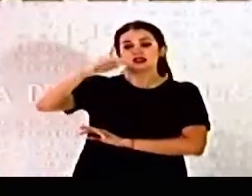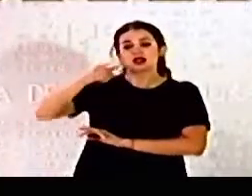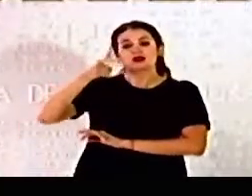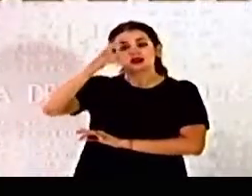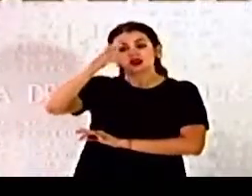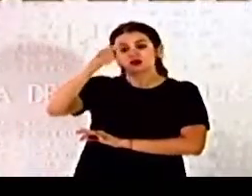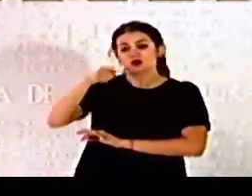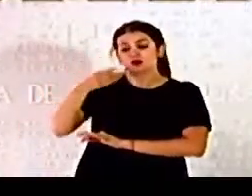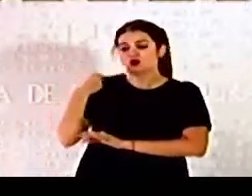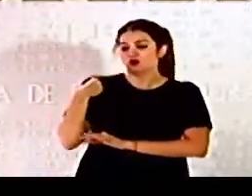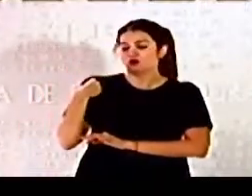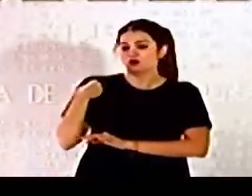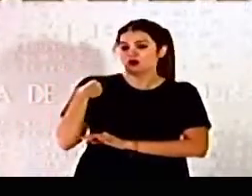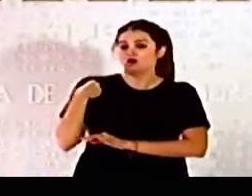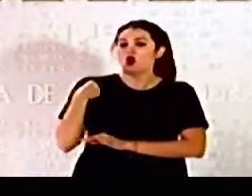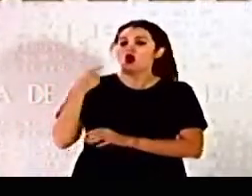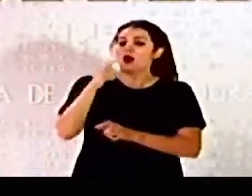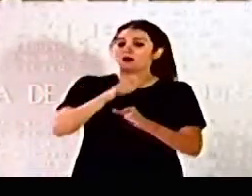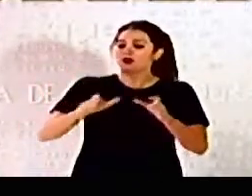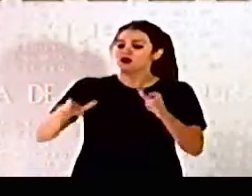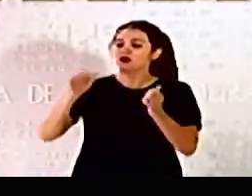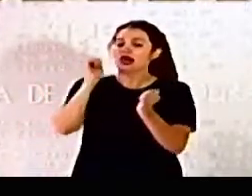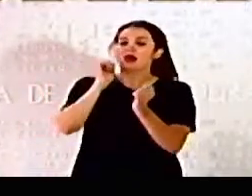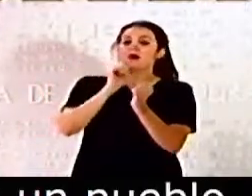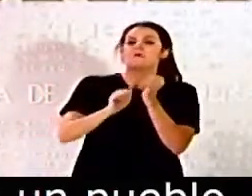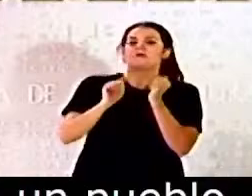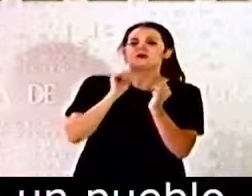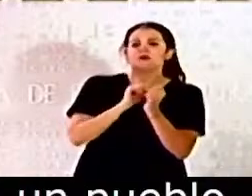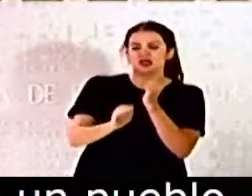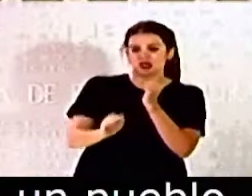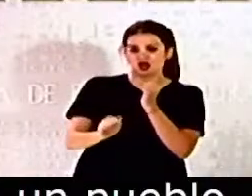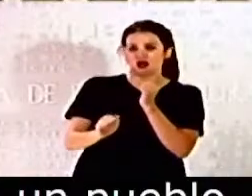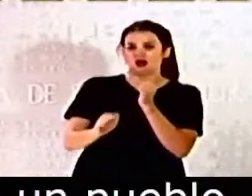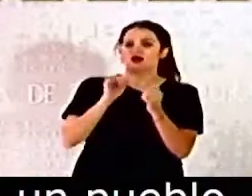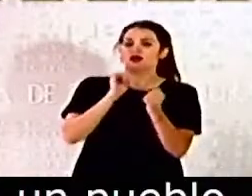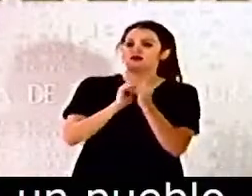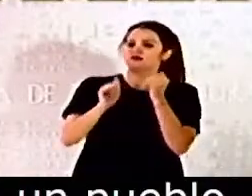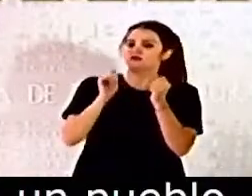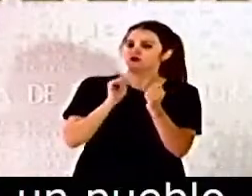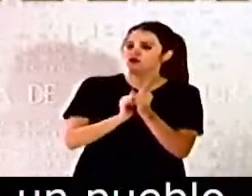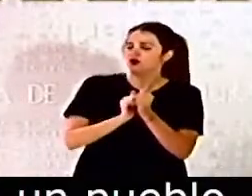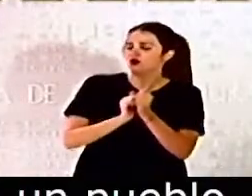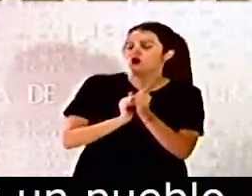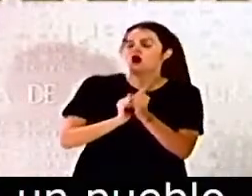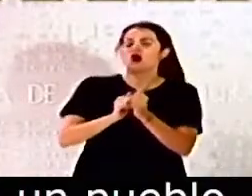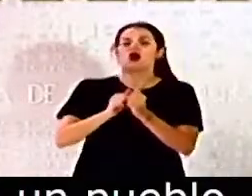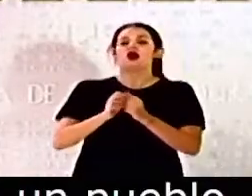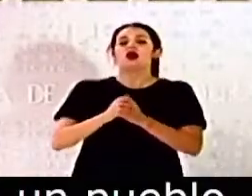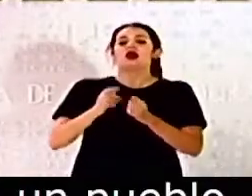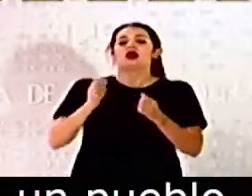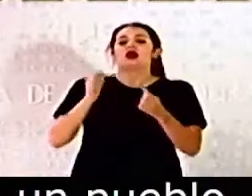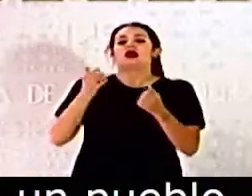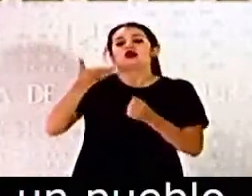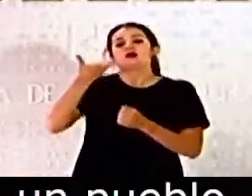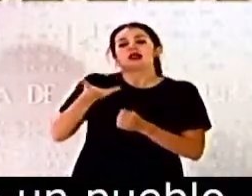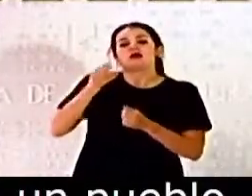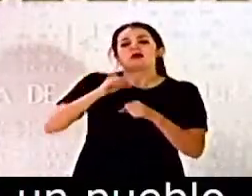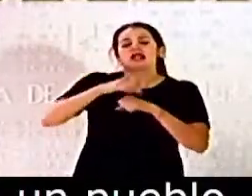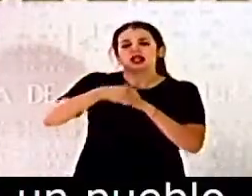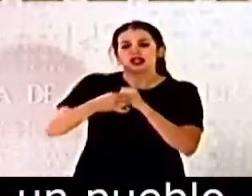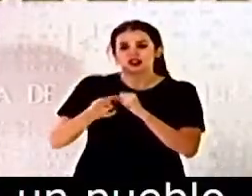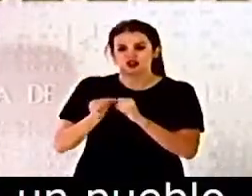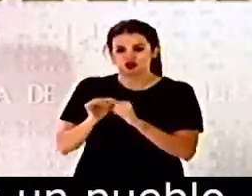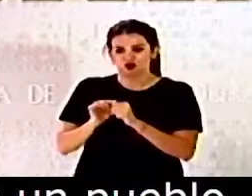es un pueblo minero que vive mucho de la explotación de las minas, fundamentalmente de granito, que